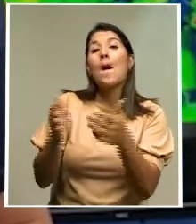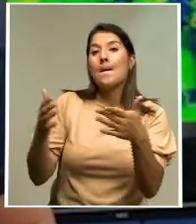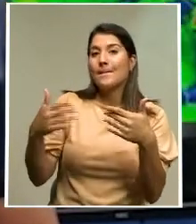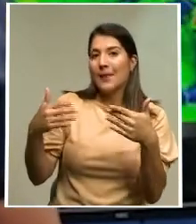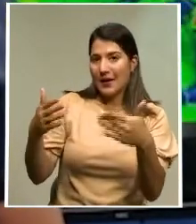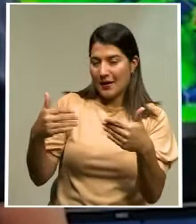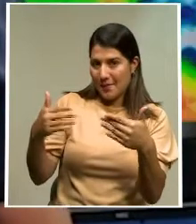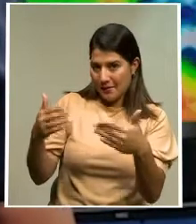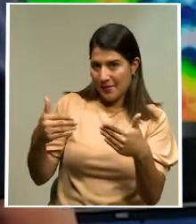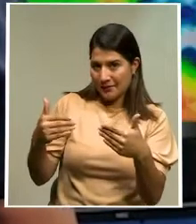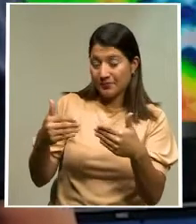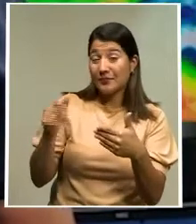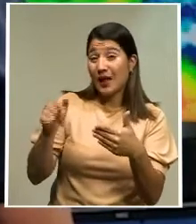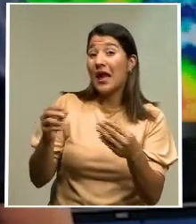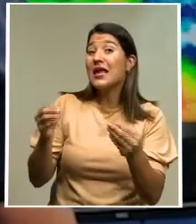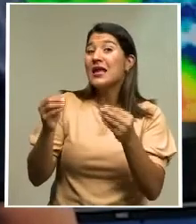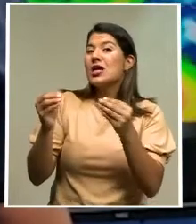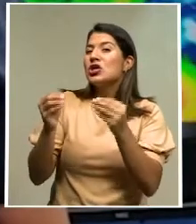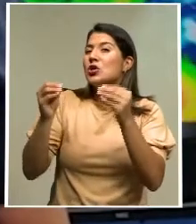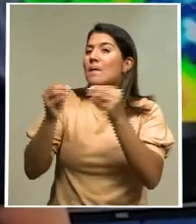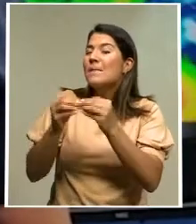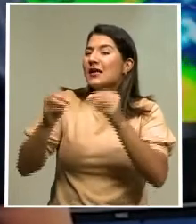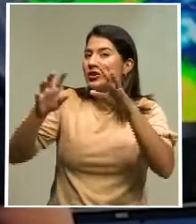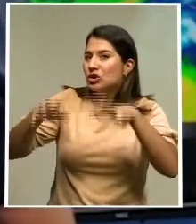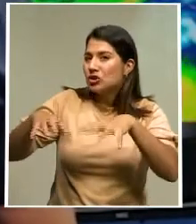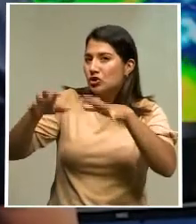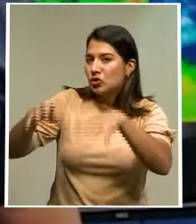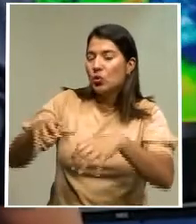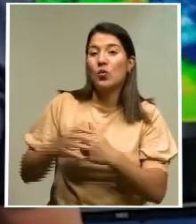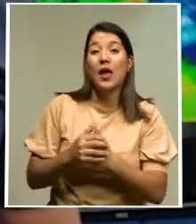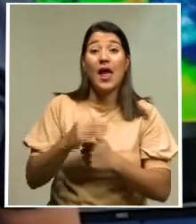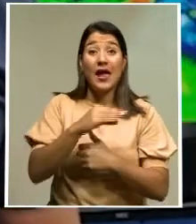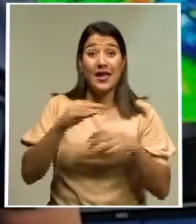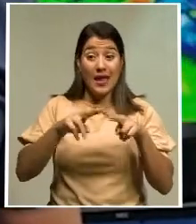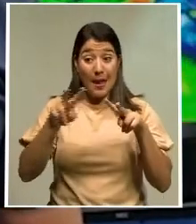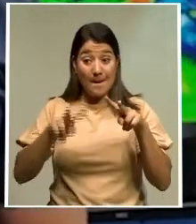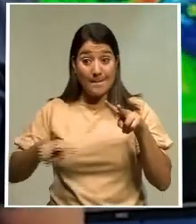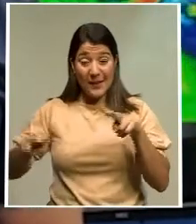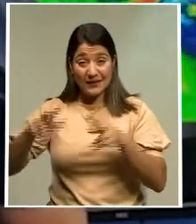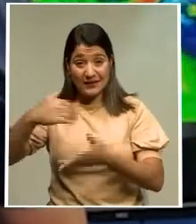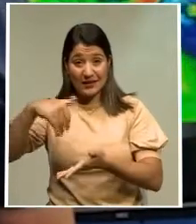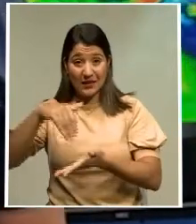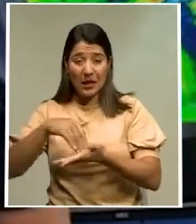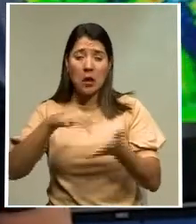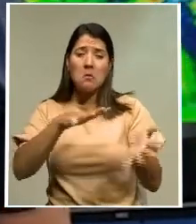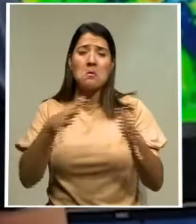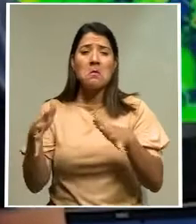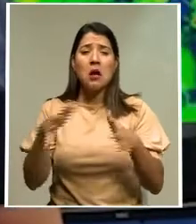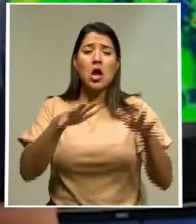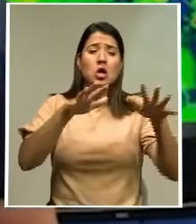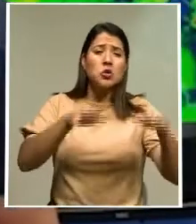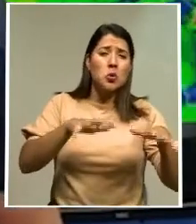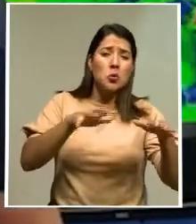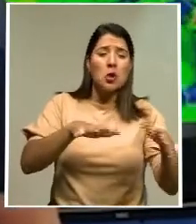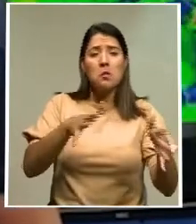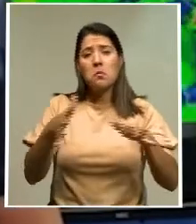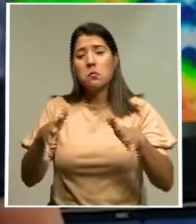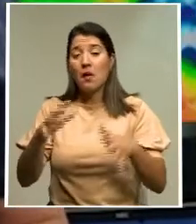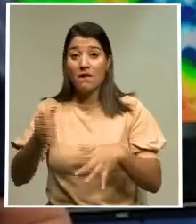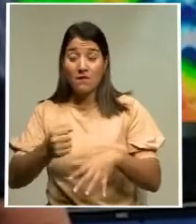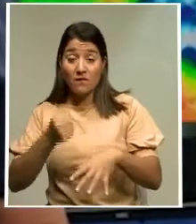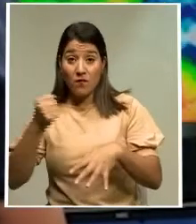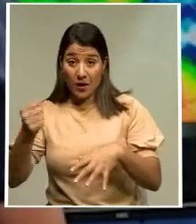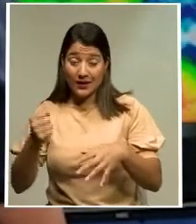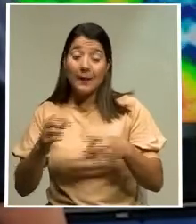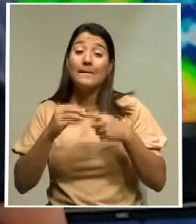poco más intensas. En el caso del Valle Central, lluvias de intensidad entre débil y moderada, especialmente en la cercanía de las partes